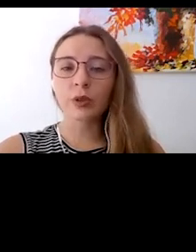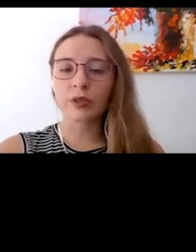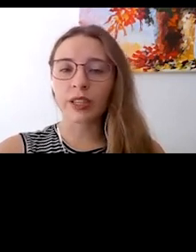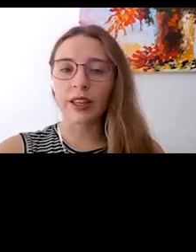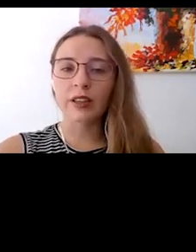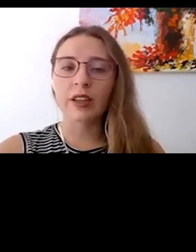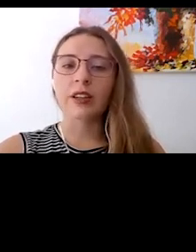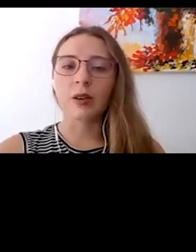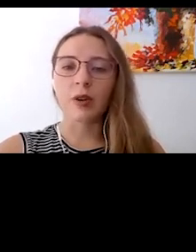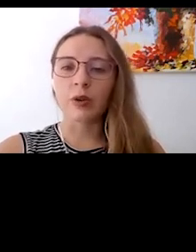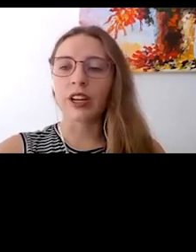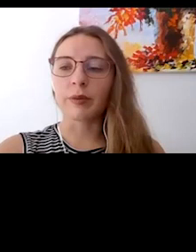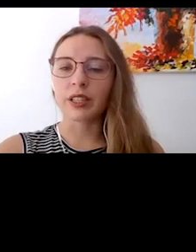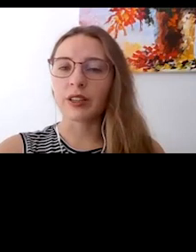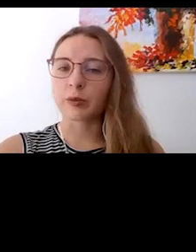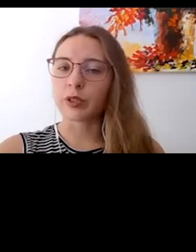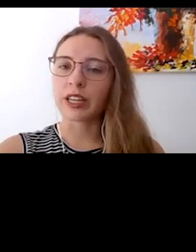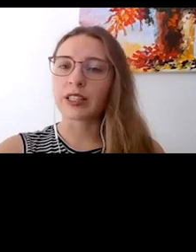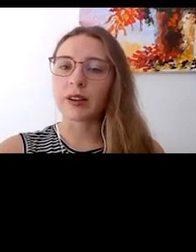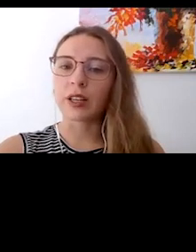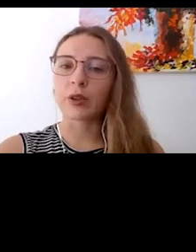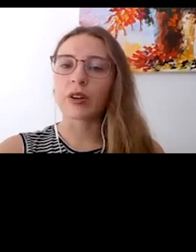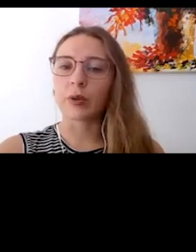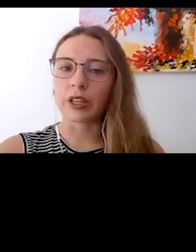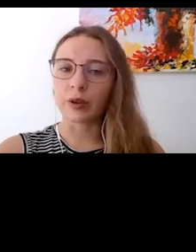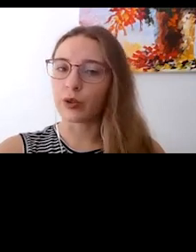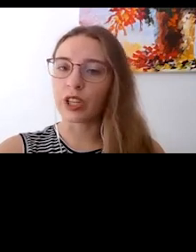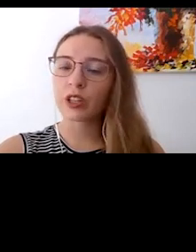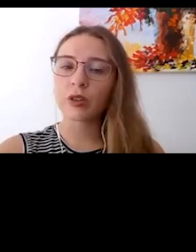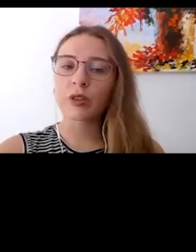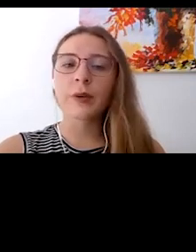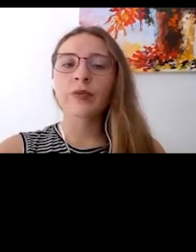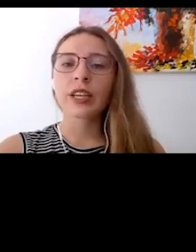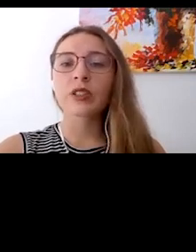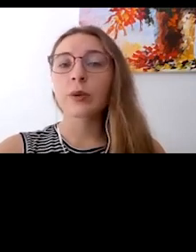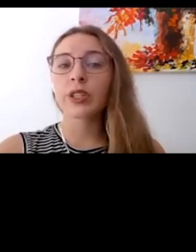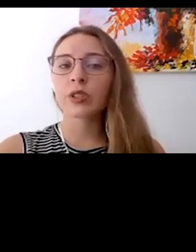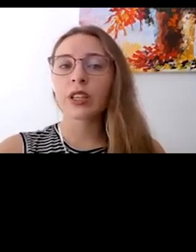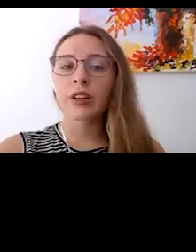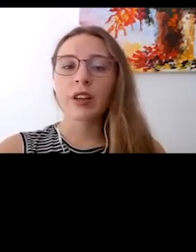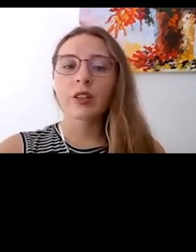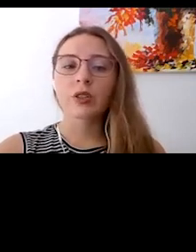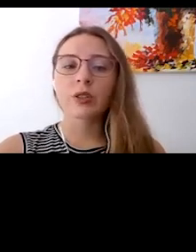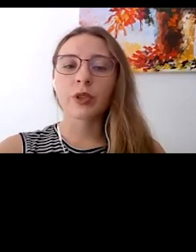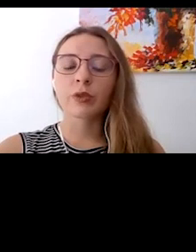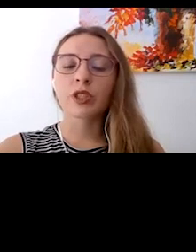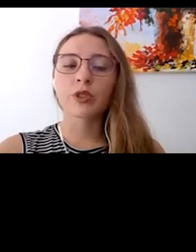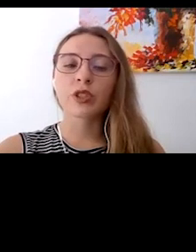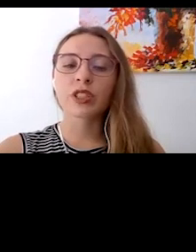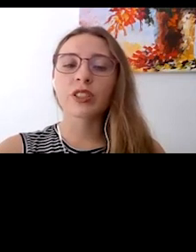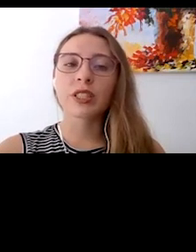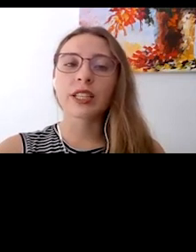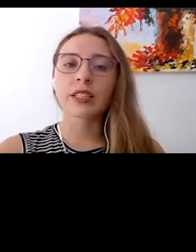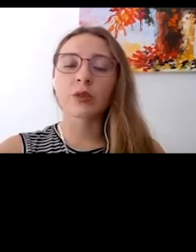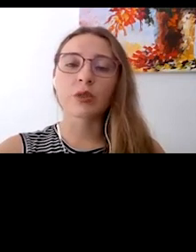causa justificada, en el cual únicamente le correspondería al trabajador un finiquito. Eso también puede suceder cuando ponemos